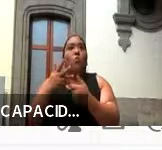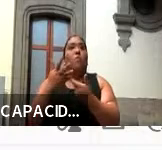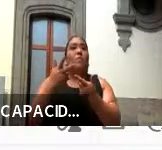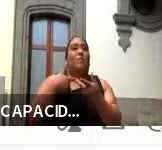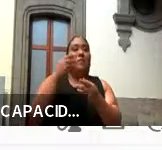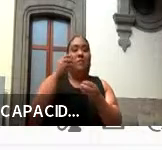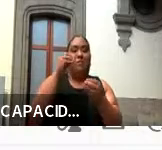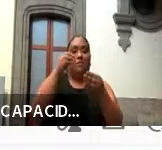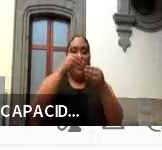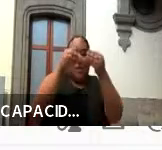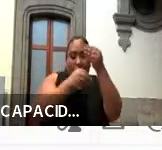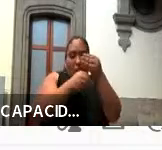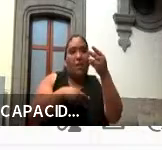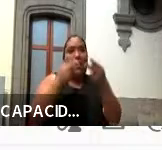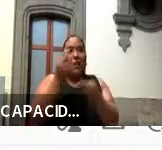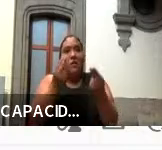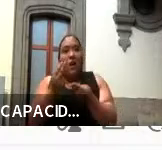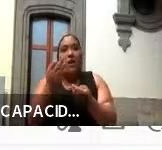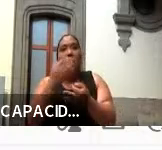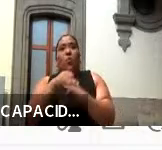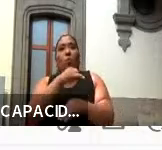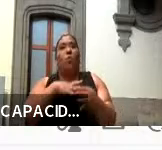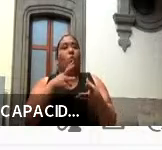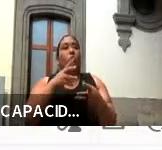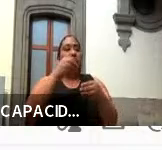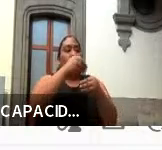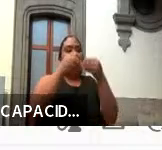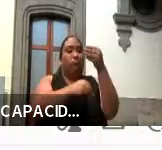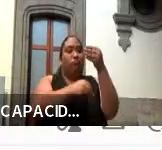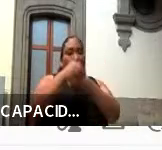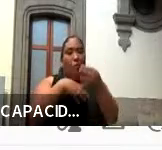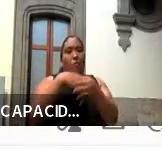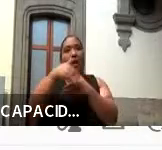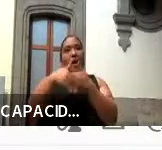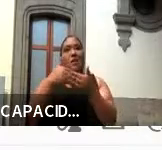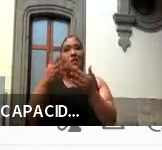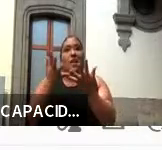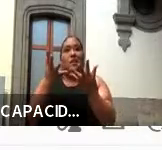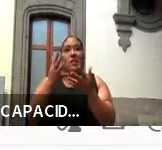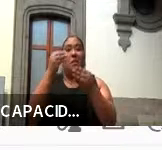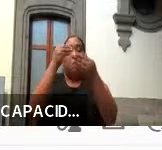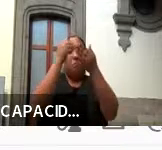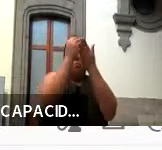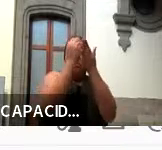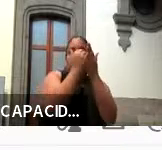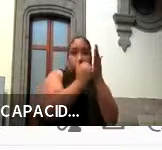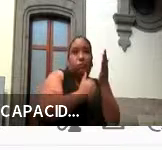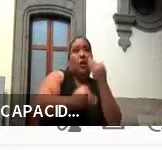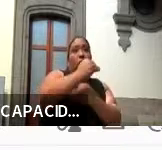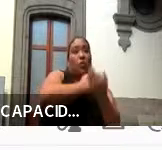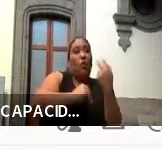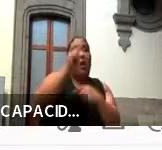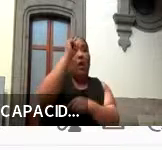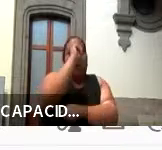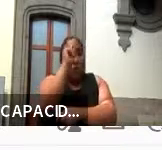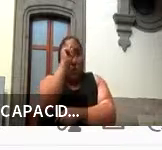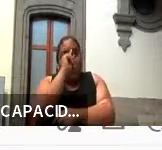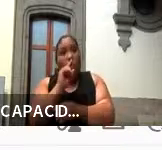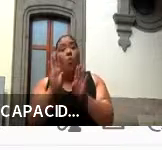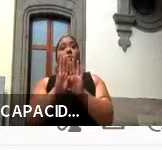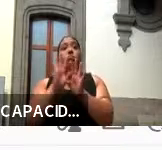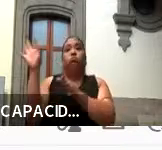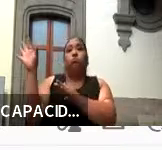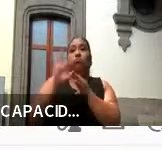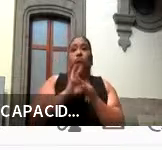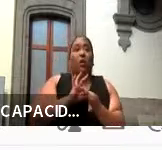incorporar? ¿Cómo eso se relaciona o se asocia con las recomendaciones dadas por el comité? Por ejemplo,